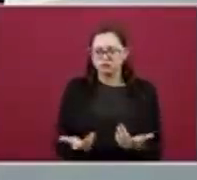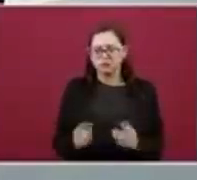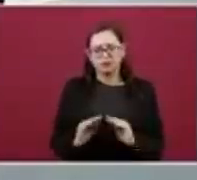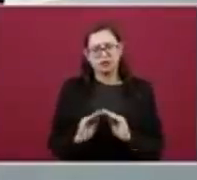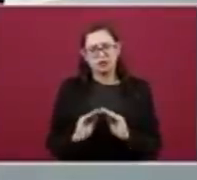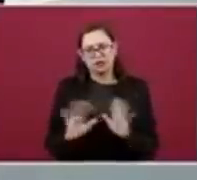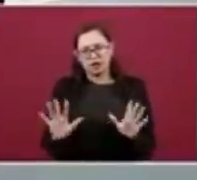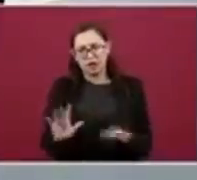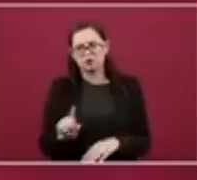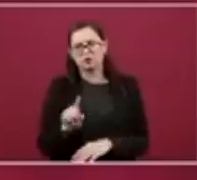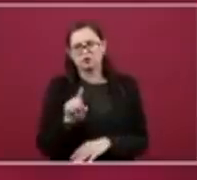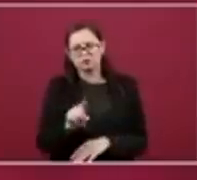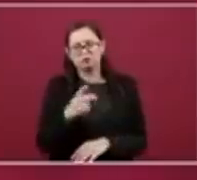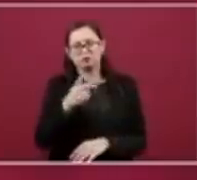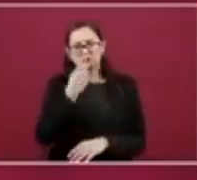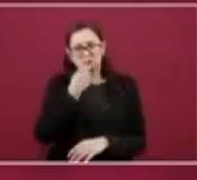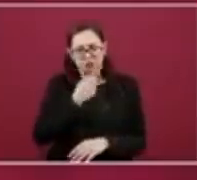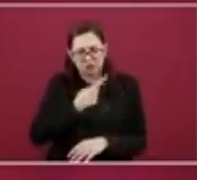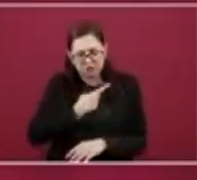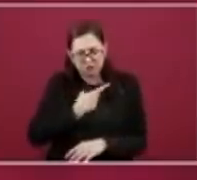planteando, lo vamos